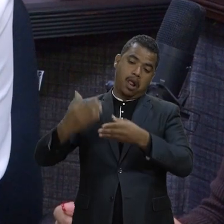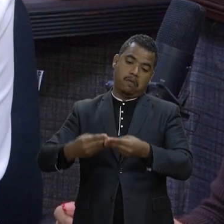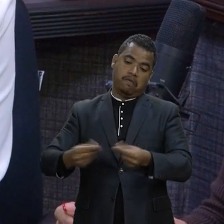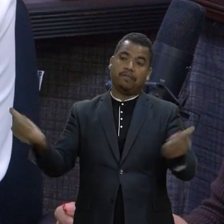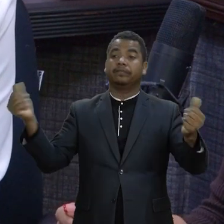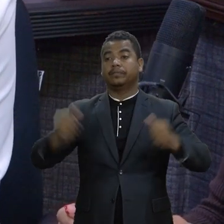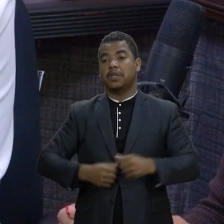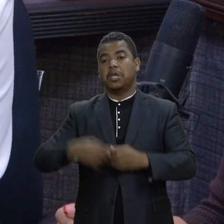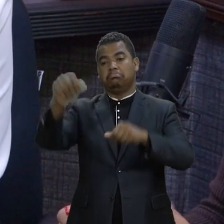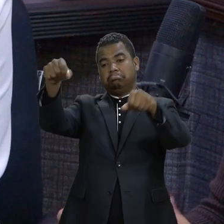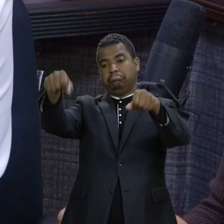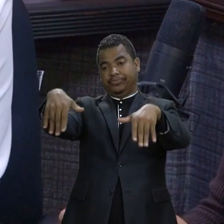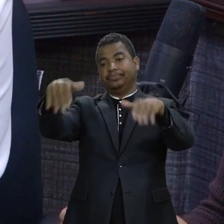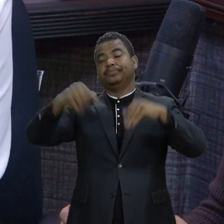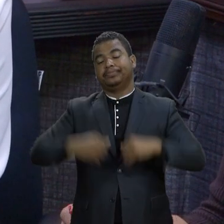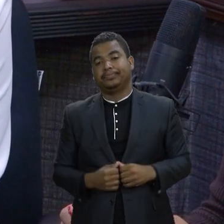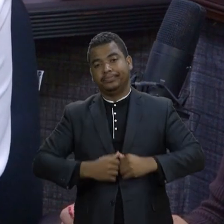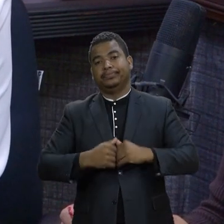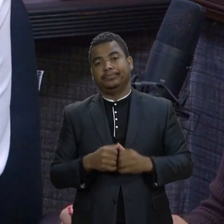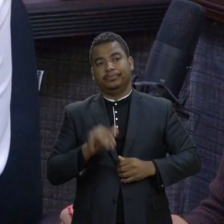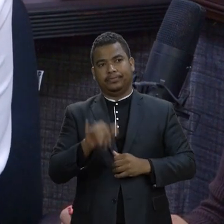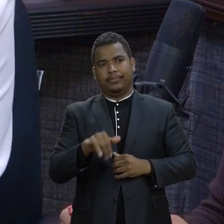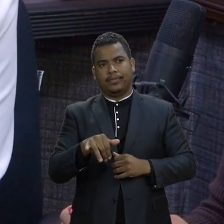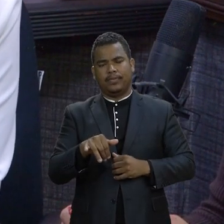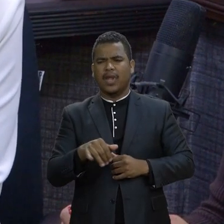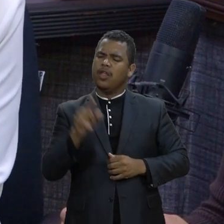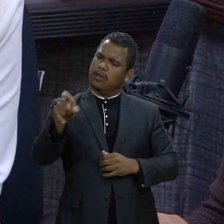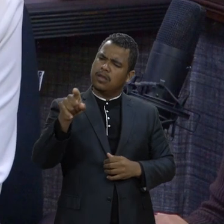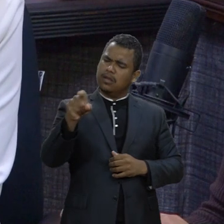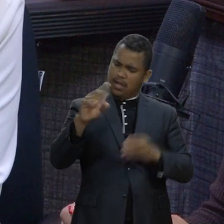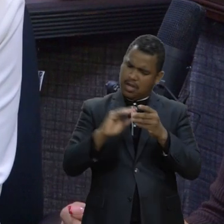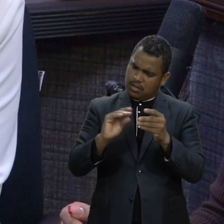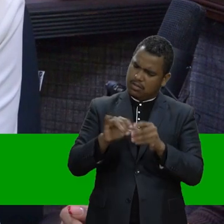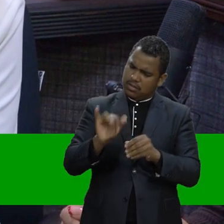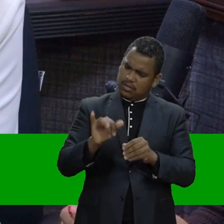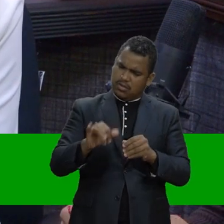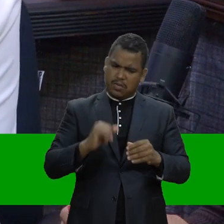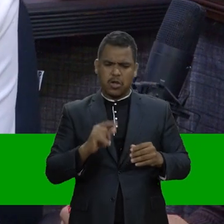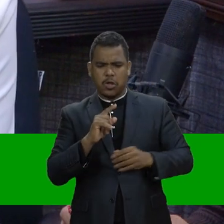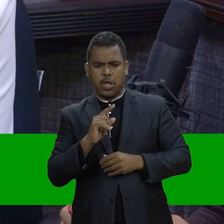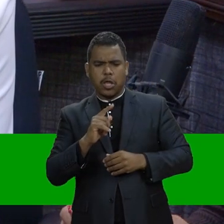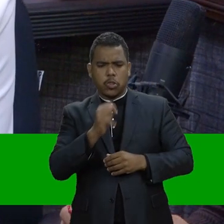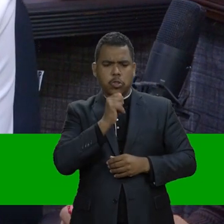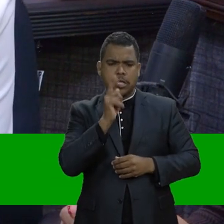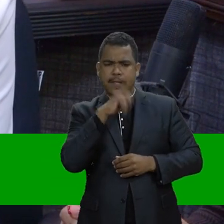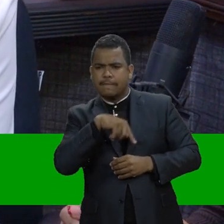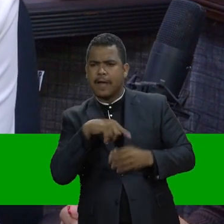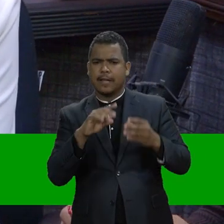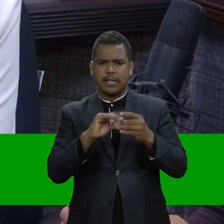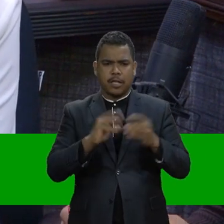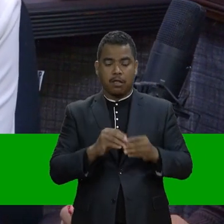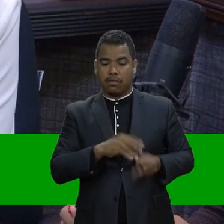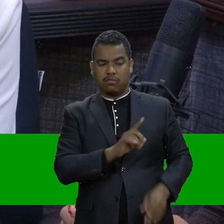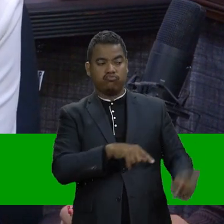que está perjudicando a mucha gente, pero a la vez beneficia a los